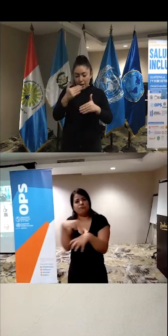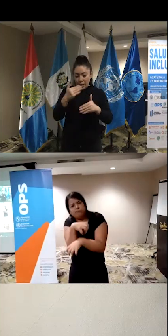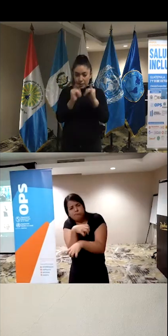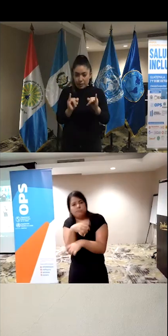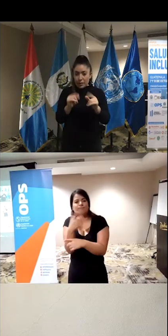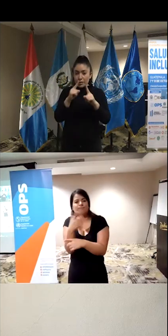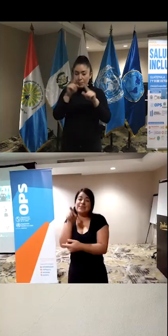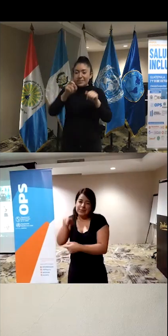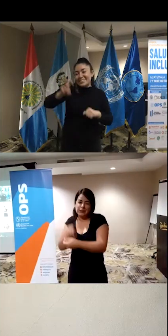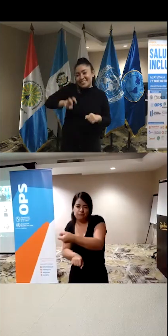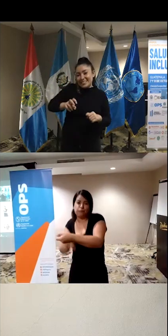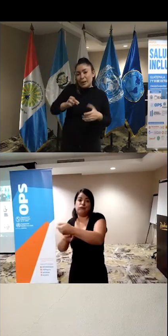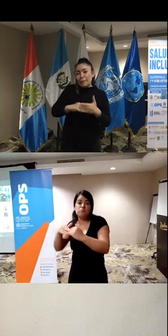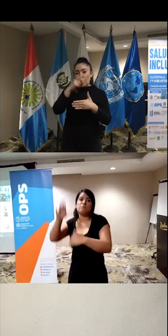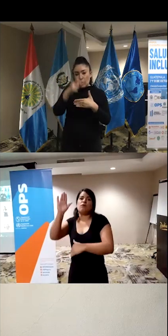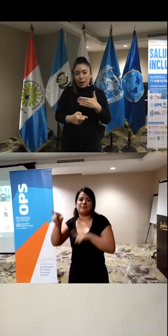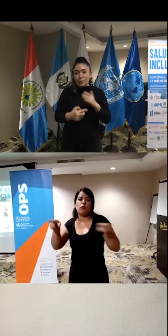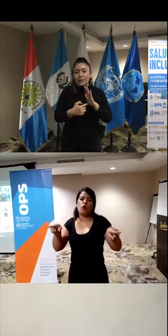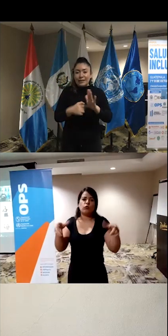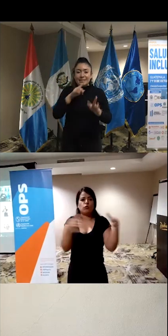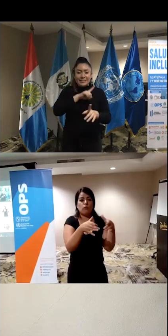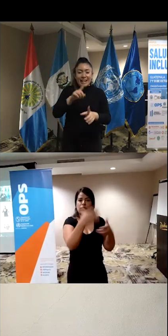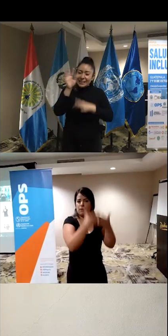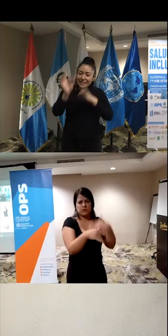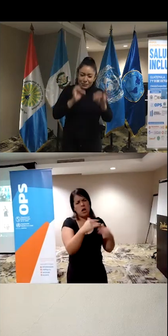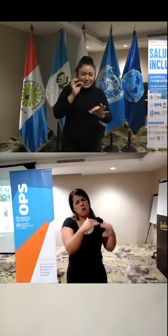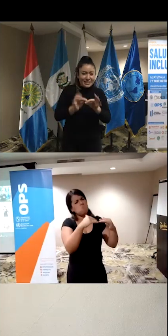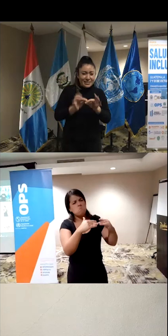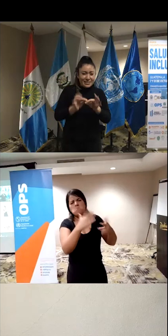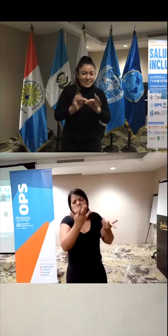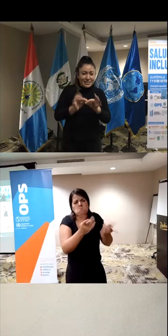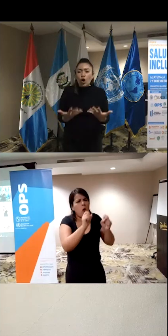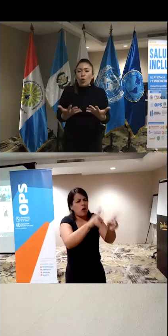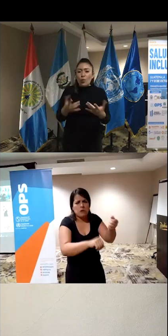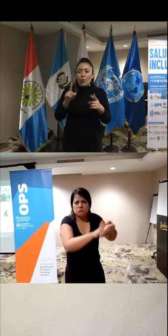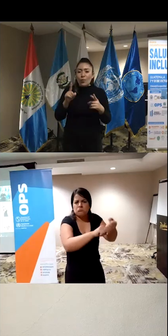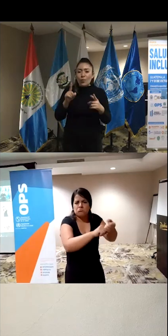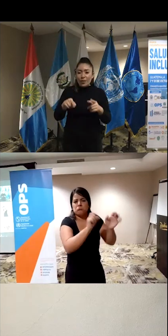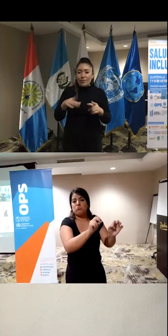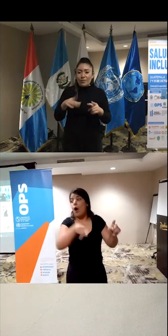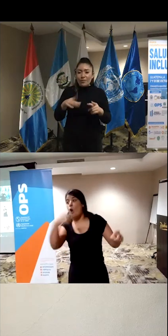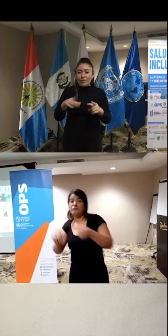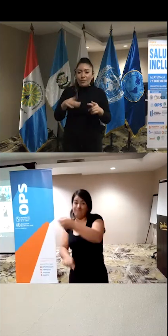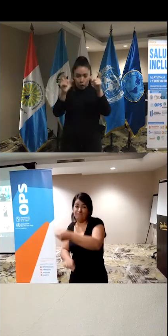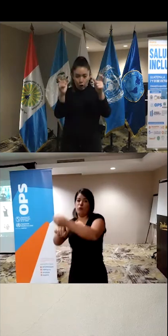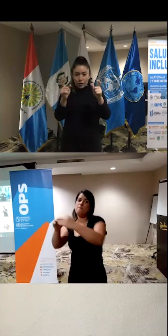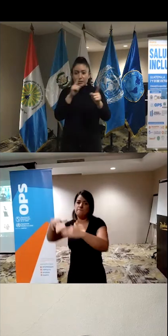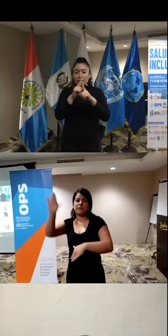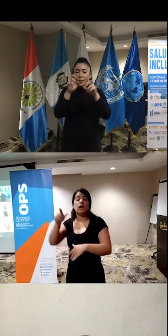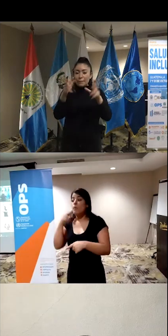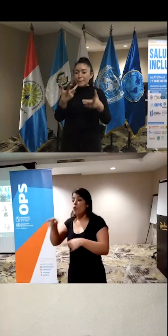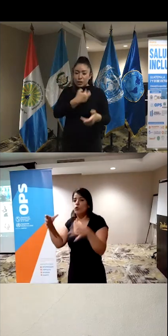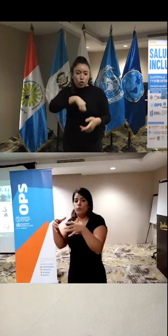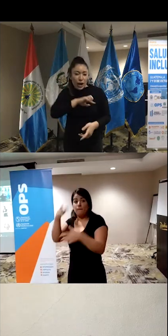necesitan programas de intervención específicos como, no sé, cuidadores, asistentes personales, etcétera, ¿verdad?